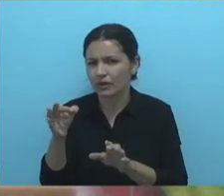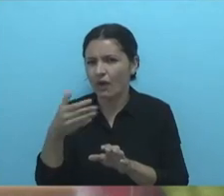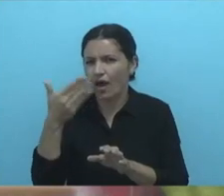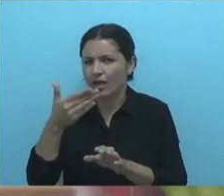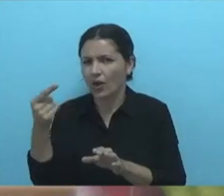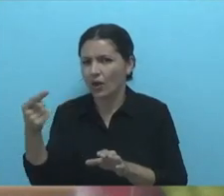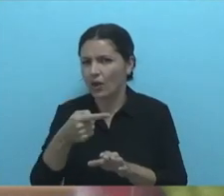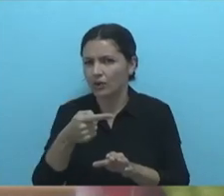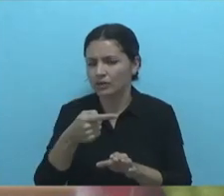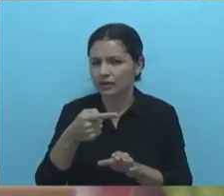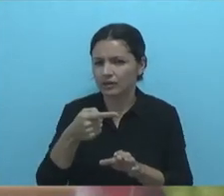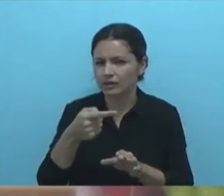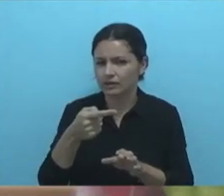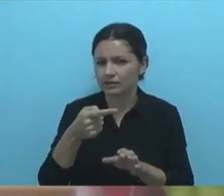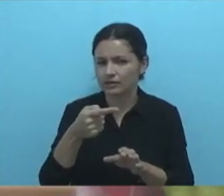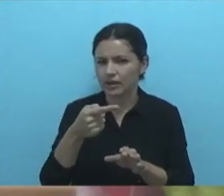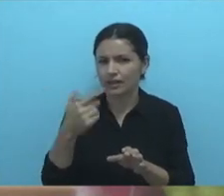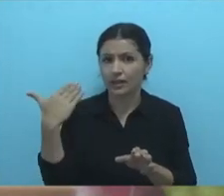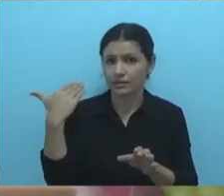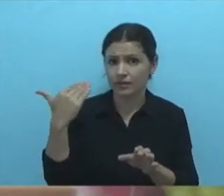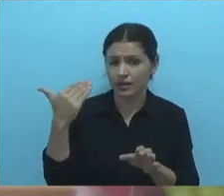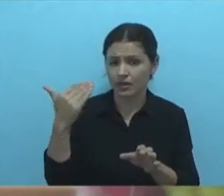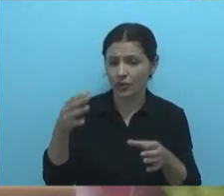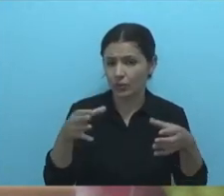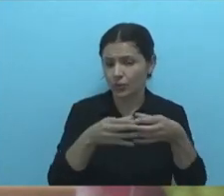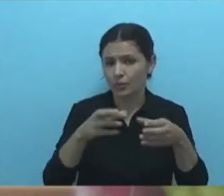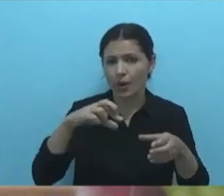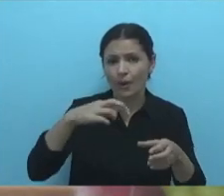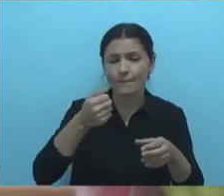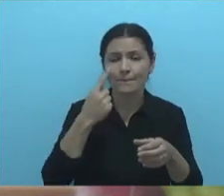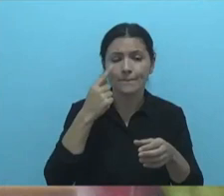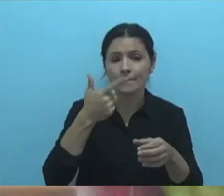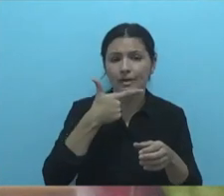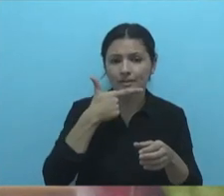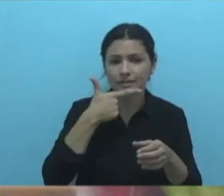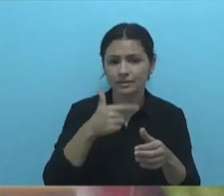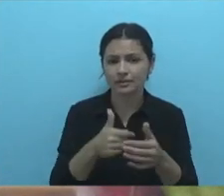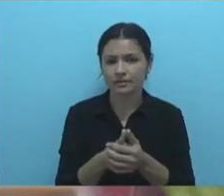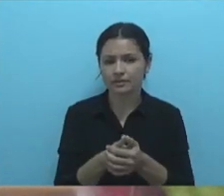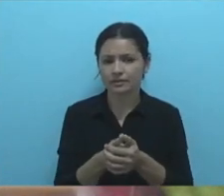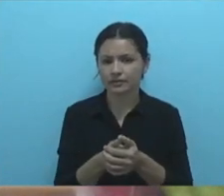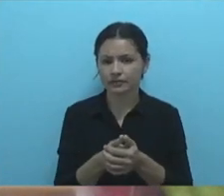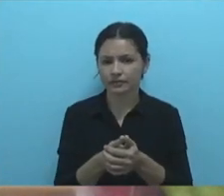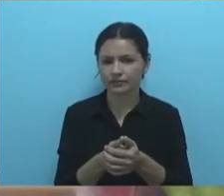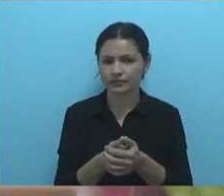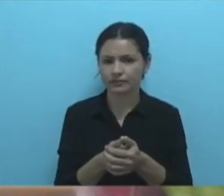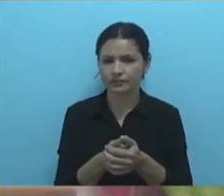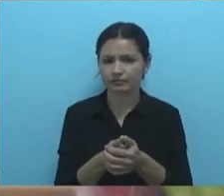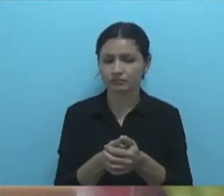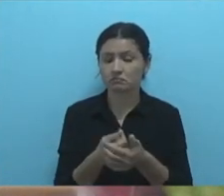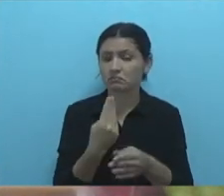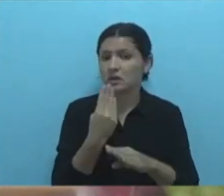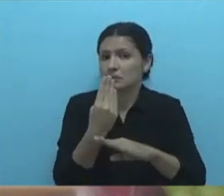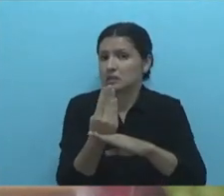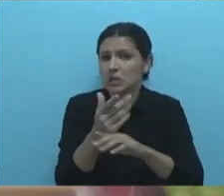en la presentación que realizó el partido país que no no lo conozco No no tiene representación